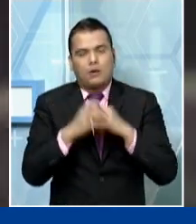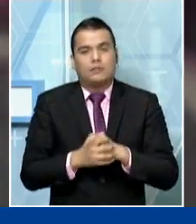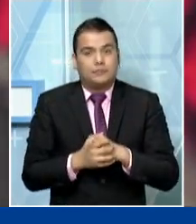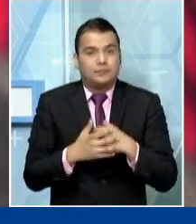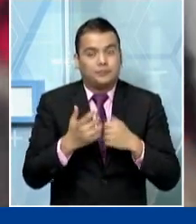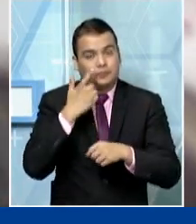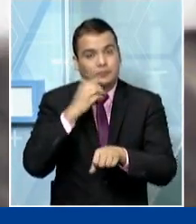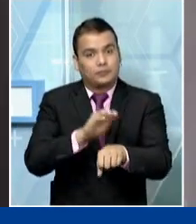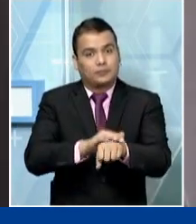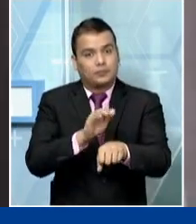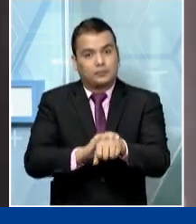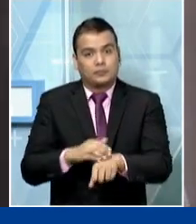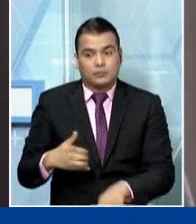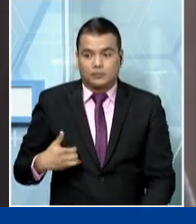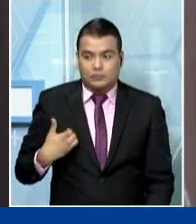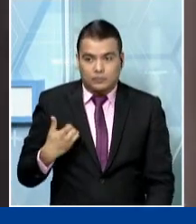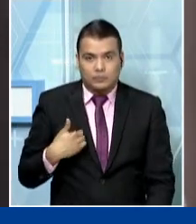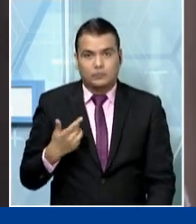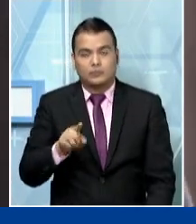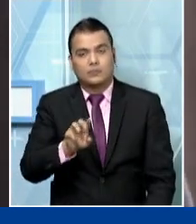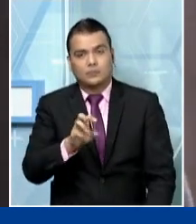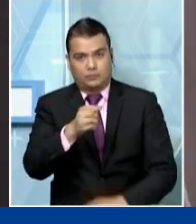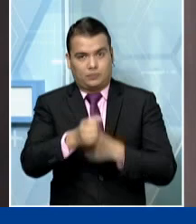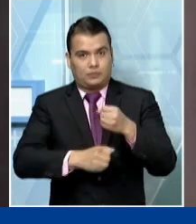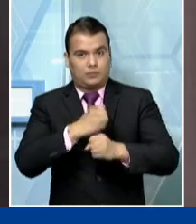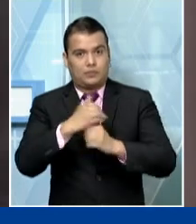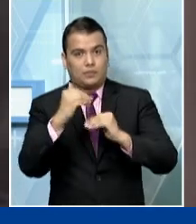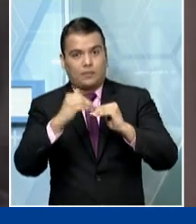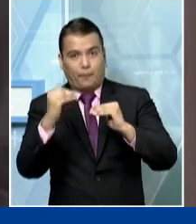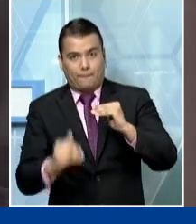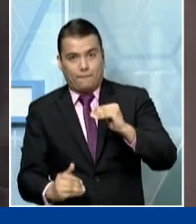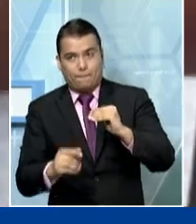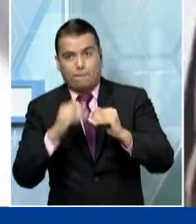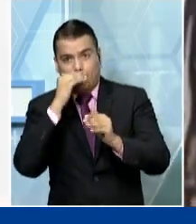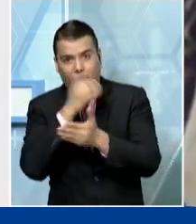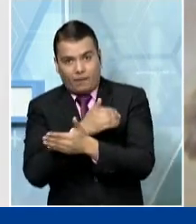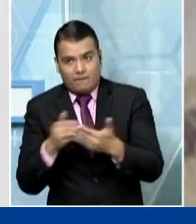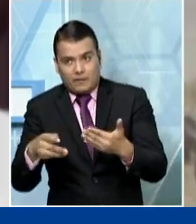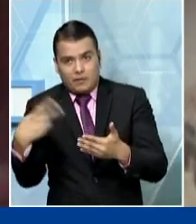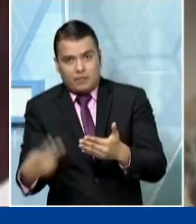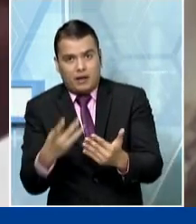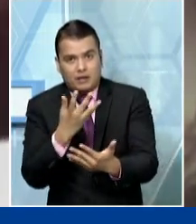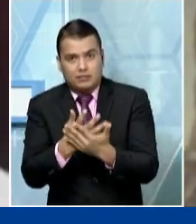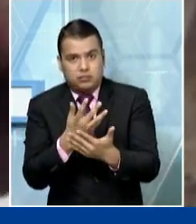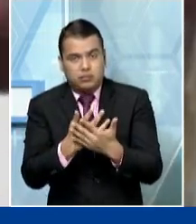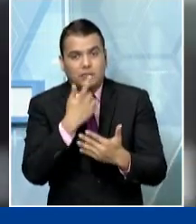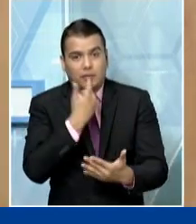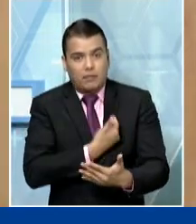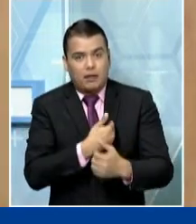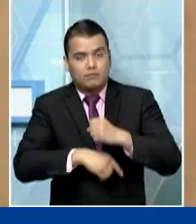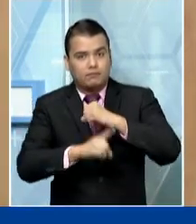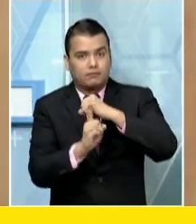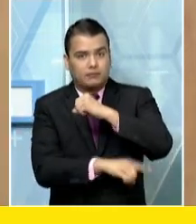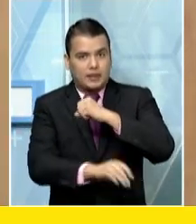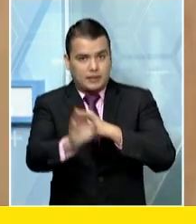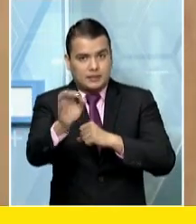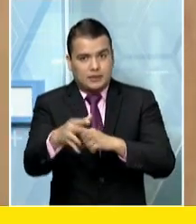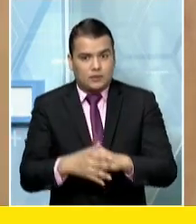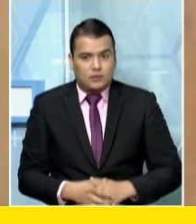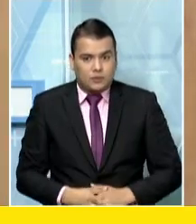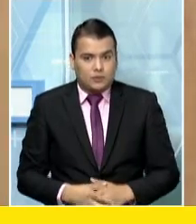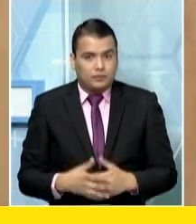padres de los menores que resulten lesionados por quemaduras de pólvora pueden ser sancionados de manera drástica de hecho hay